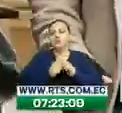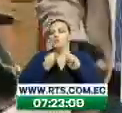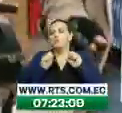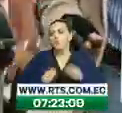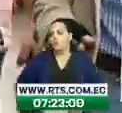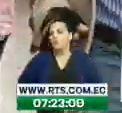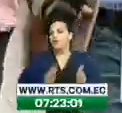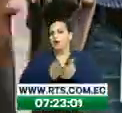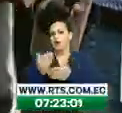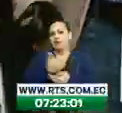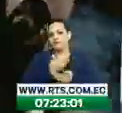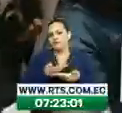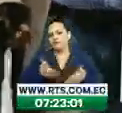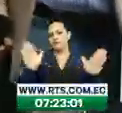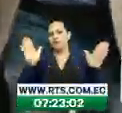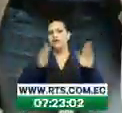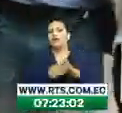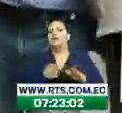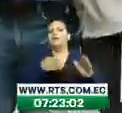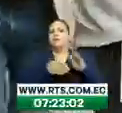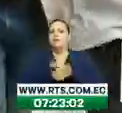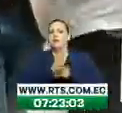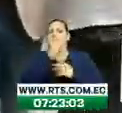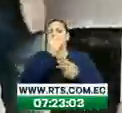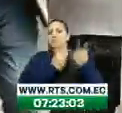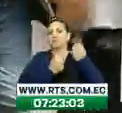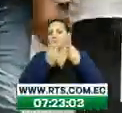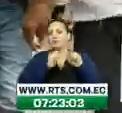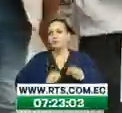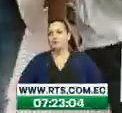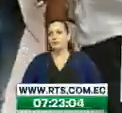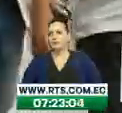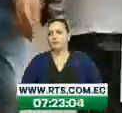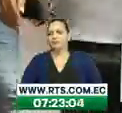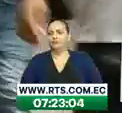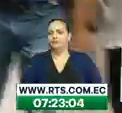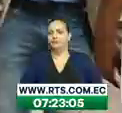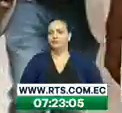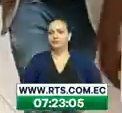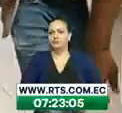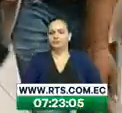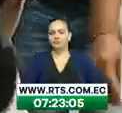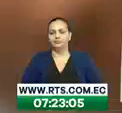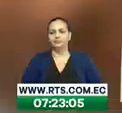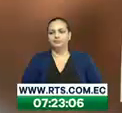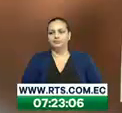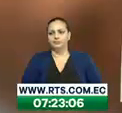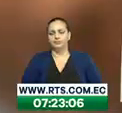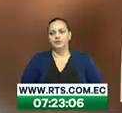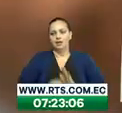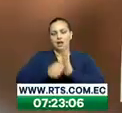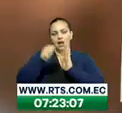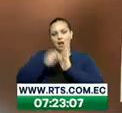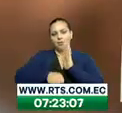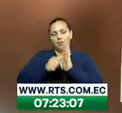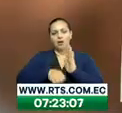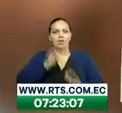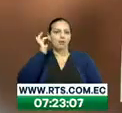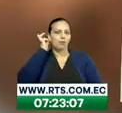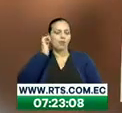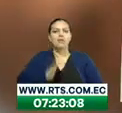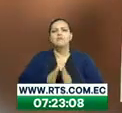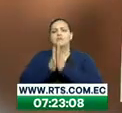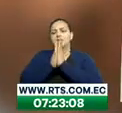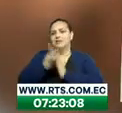Desde temprano en la mañana se instaló la audiencia en la Corte Provincial de Justicia del Guayas. La abogada de Daniel Salcedo solicitó el habeas